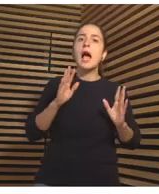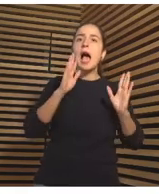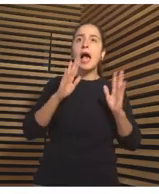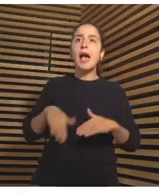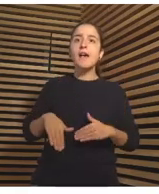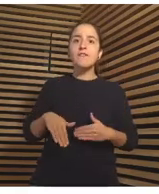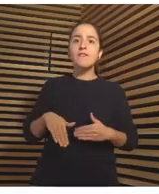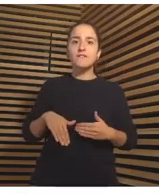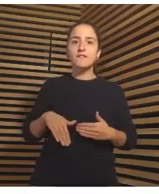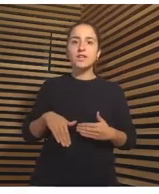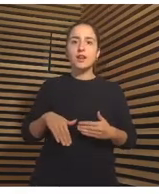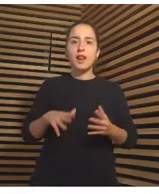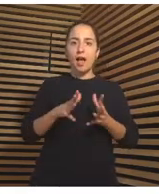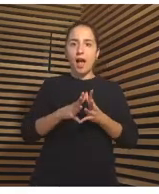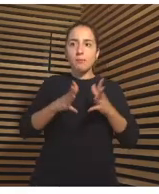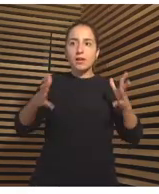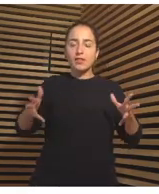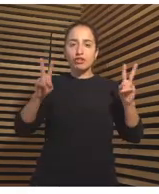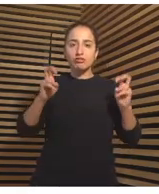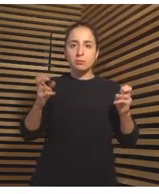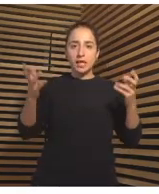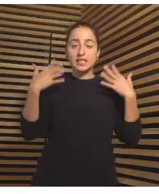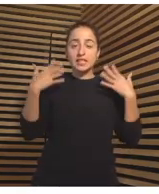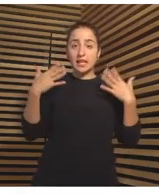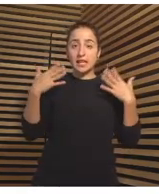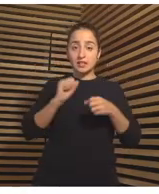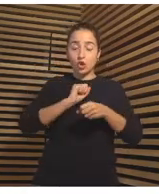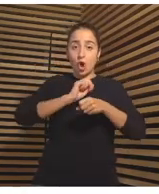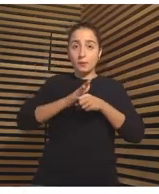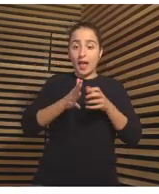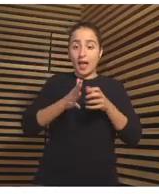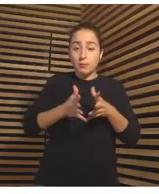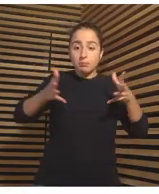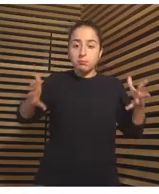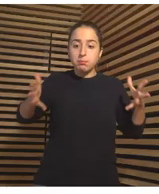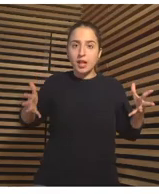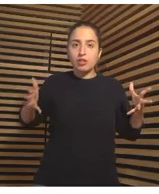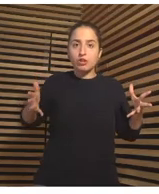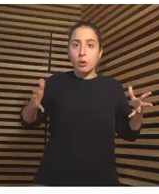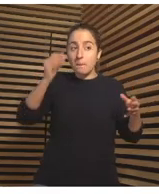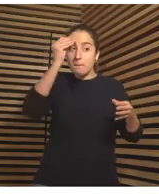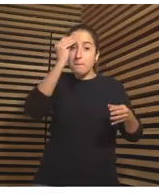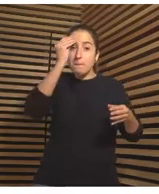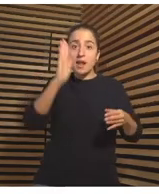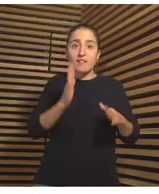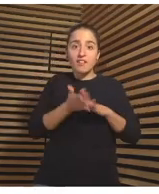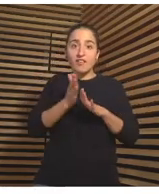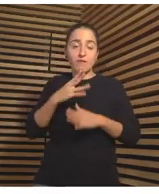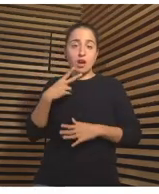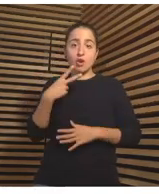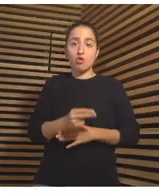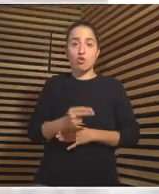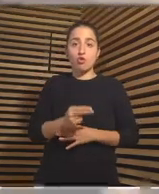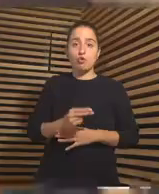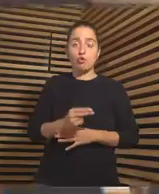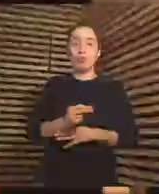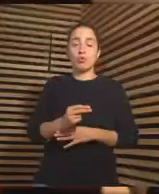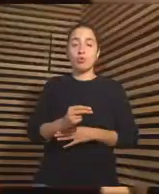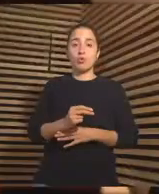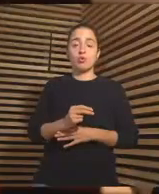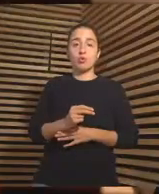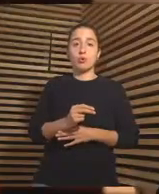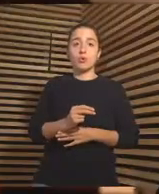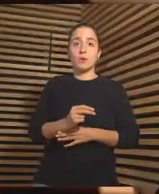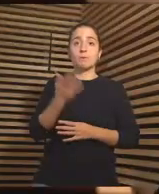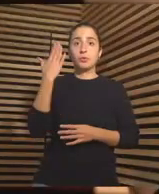la ampliación de las terrazas COVID más allá del 31 de diciembre de 2021. Y me decían que era